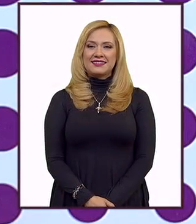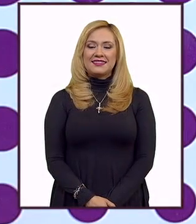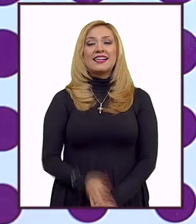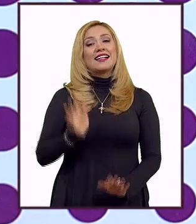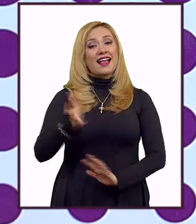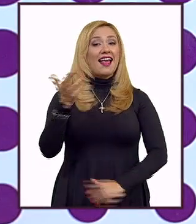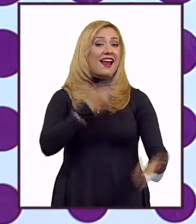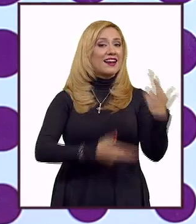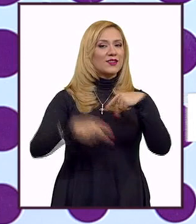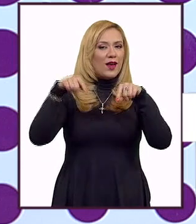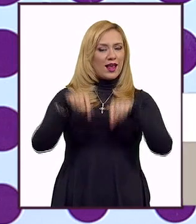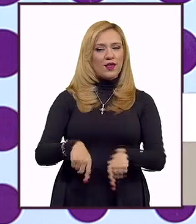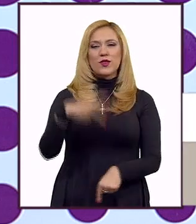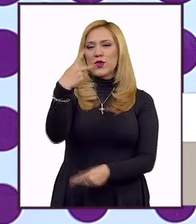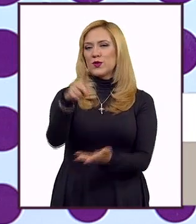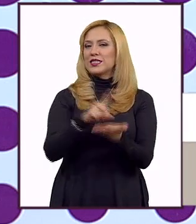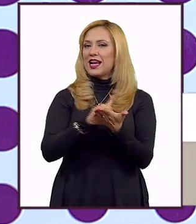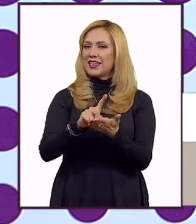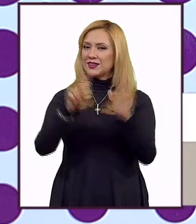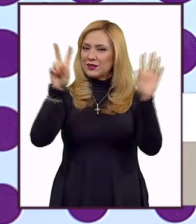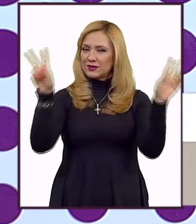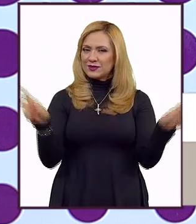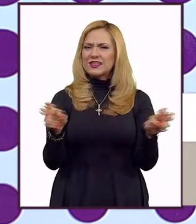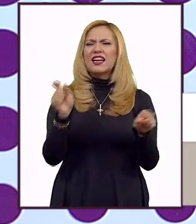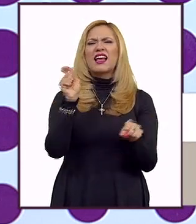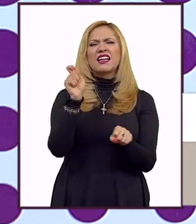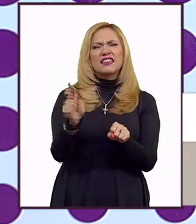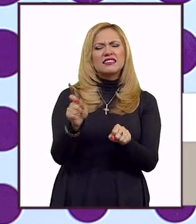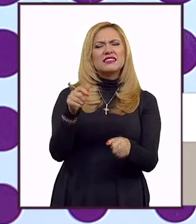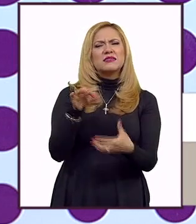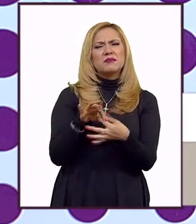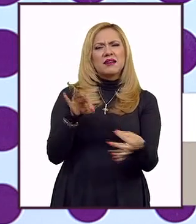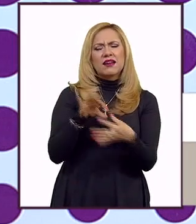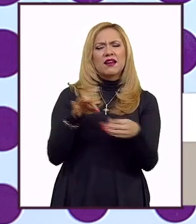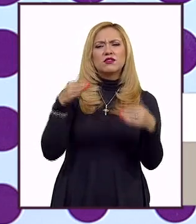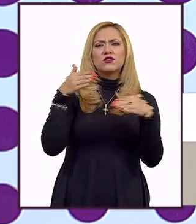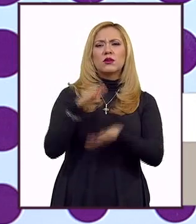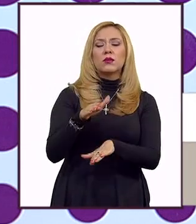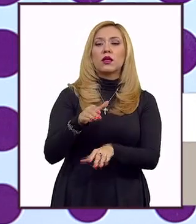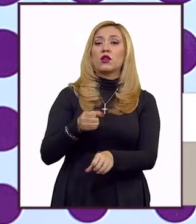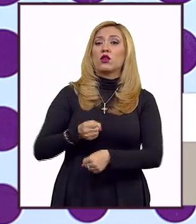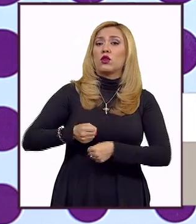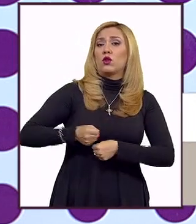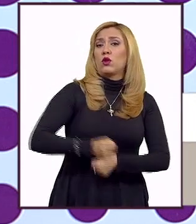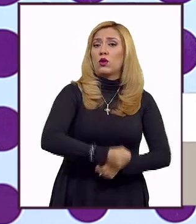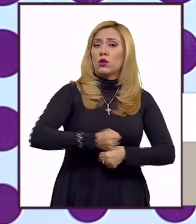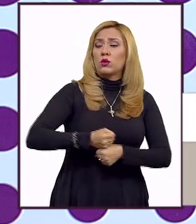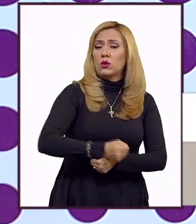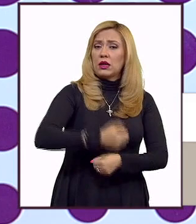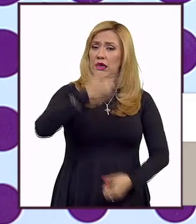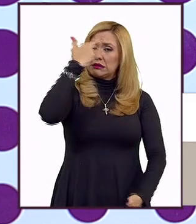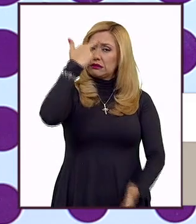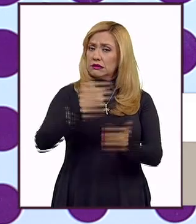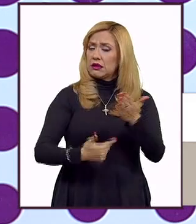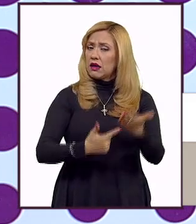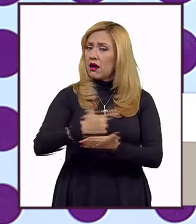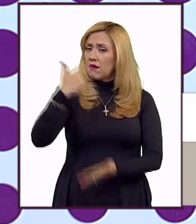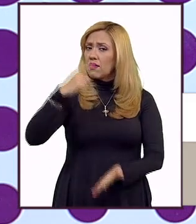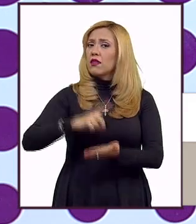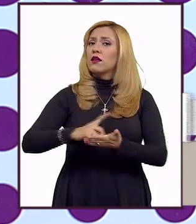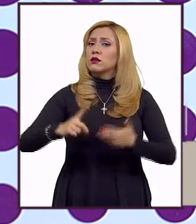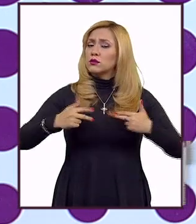Ya estamos de regreso en el programa Tus Derechos. Les recuerdo que estamos platicando sobre la tortura, que es un delito y una violación grave de derechos